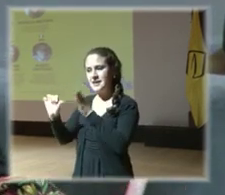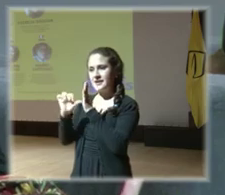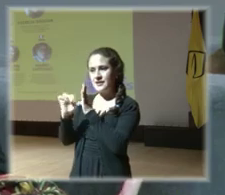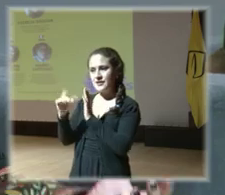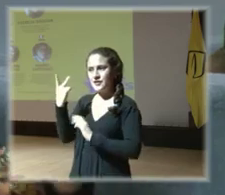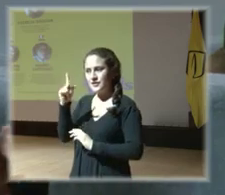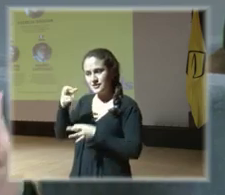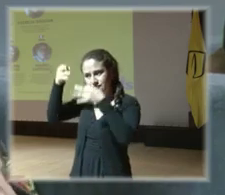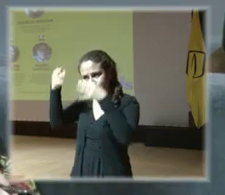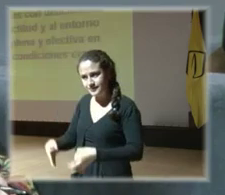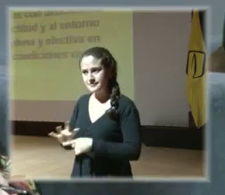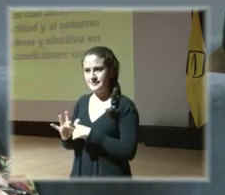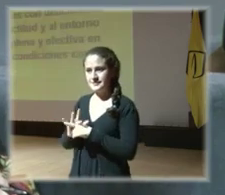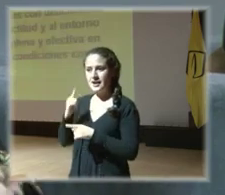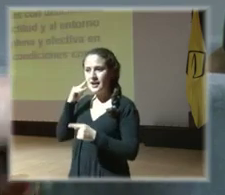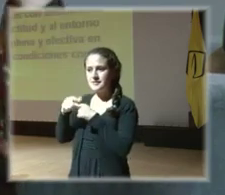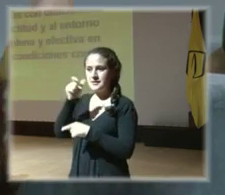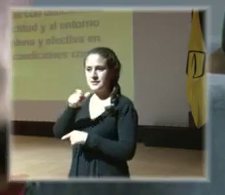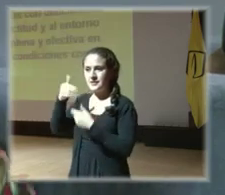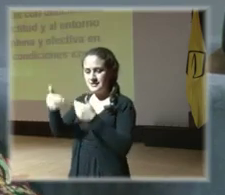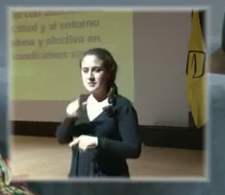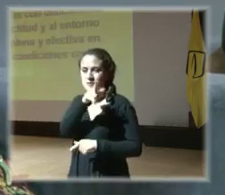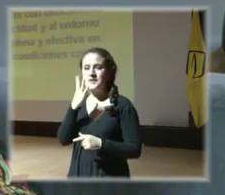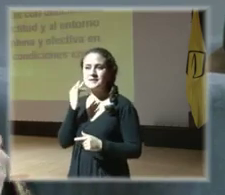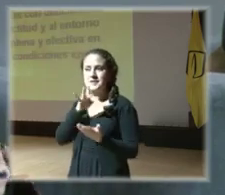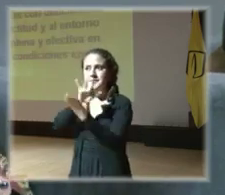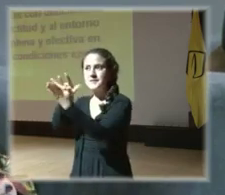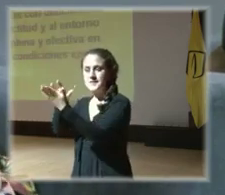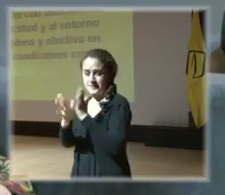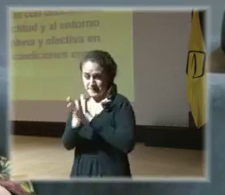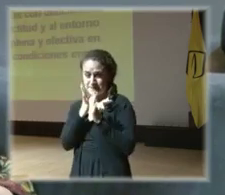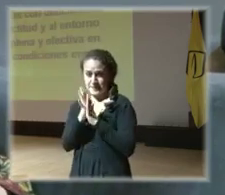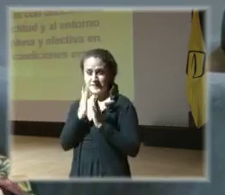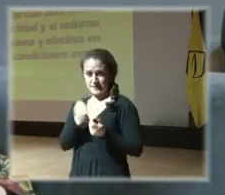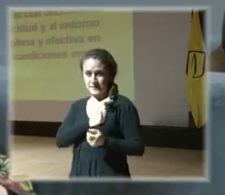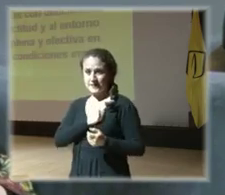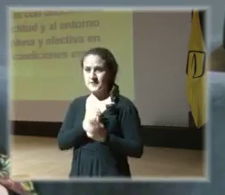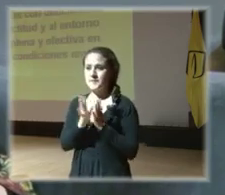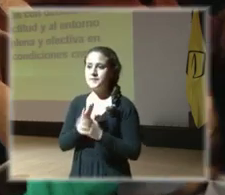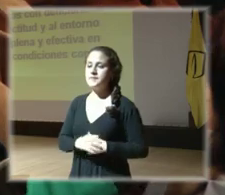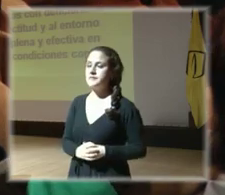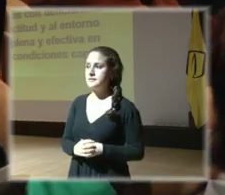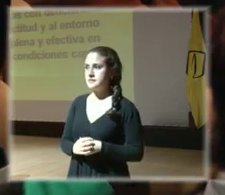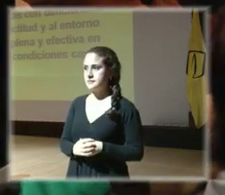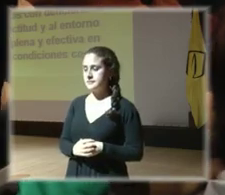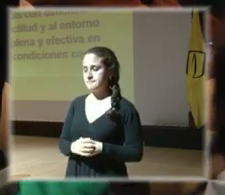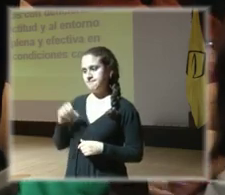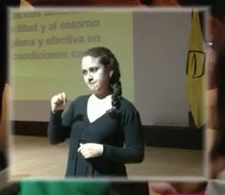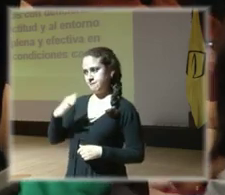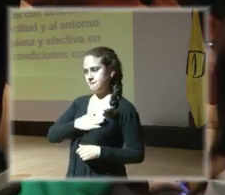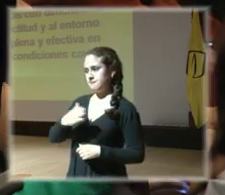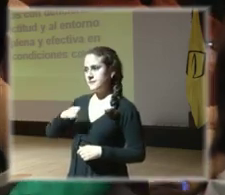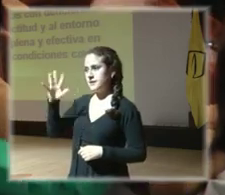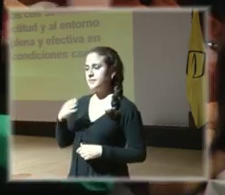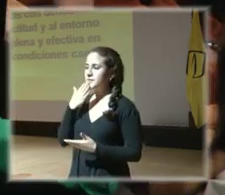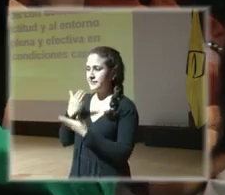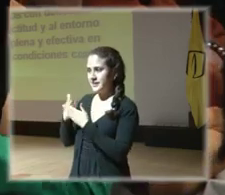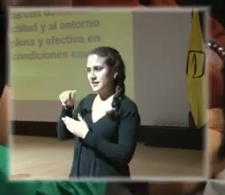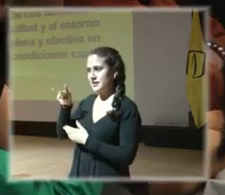sea real para las personas. Entonces, si nos puedes compartir algunas de las experiencias que conoces. Claro, gracias,